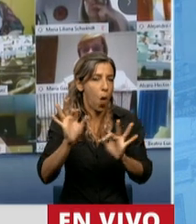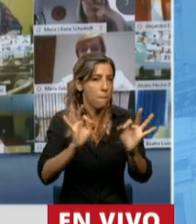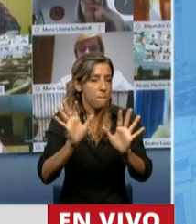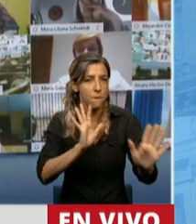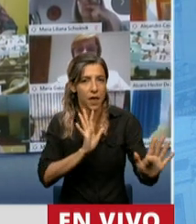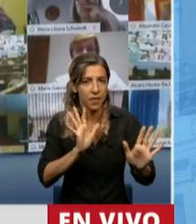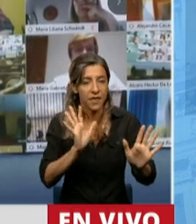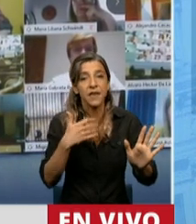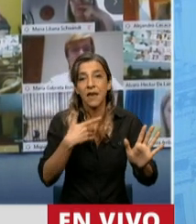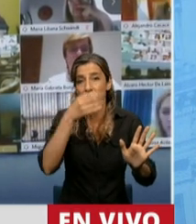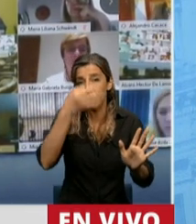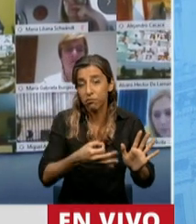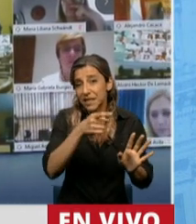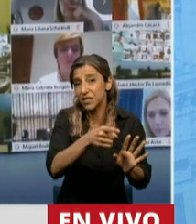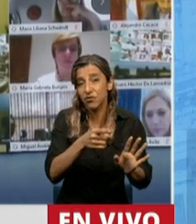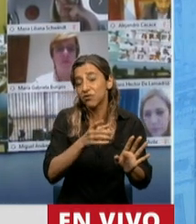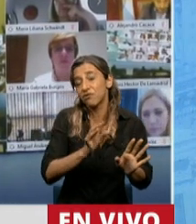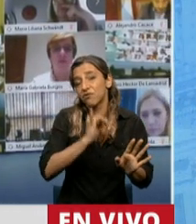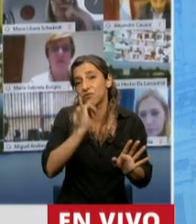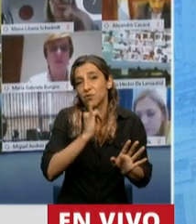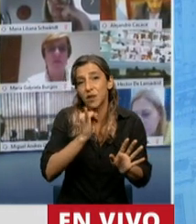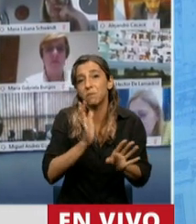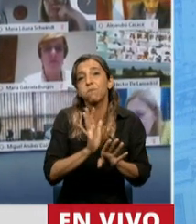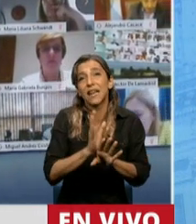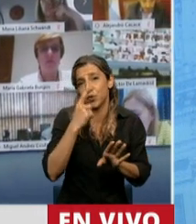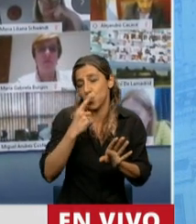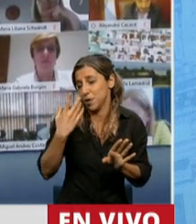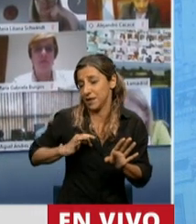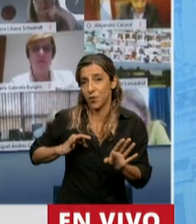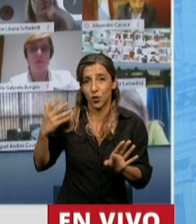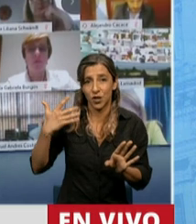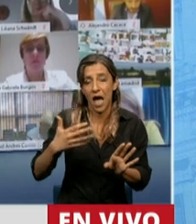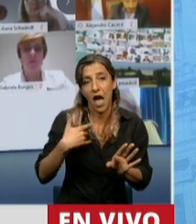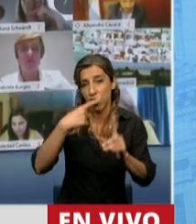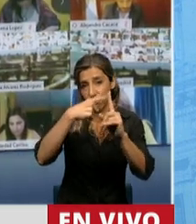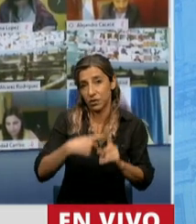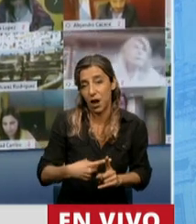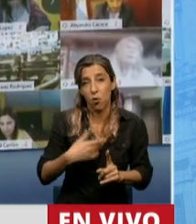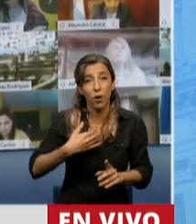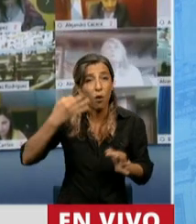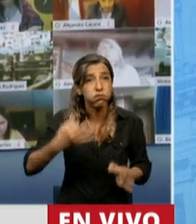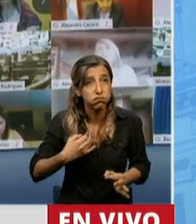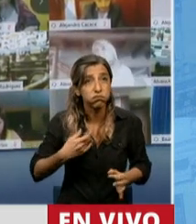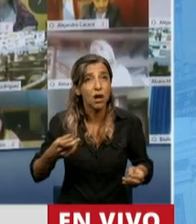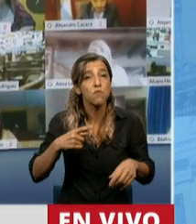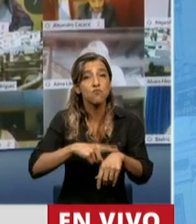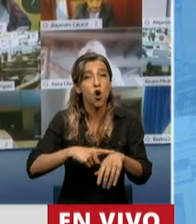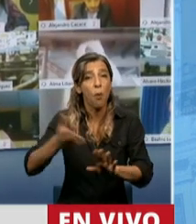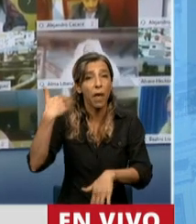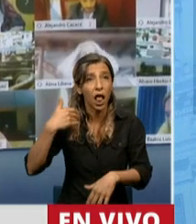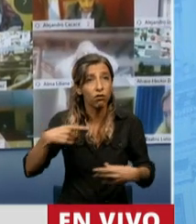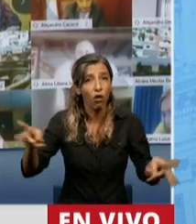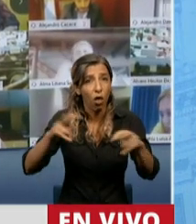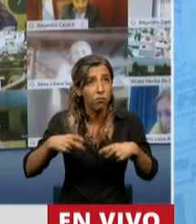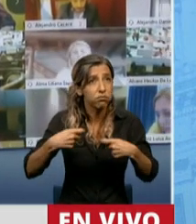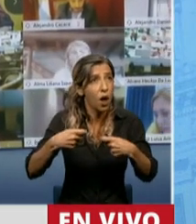que es la principal explicación del déficit eh de los últimos años cuando uno mira el déficit fiscal en la era macri todo el